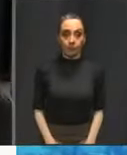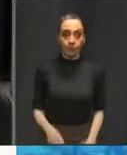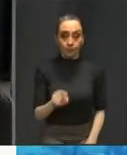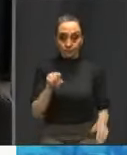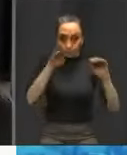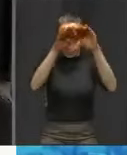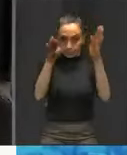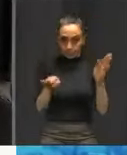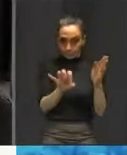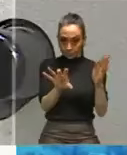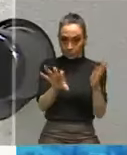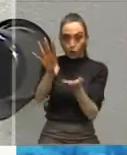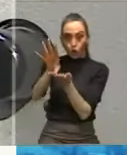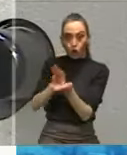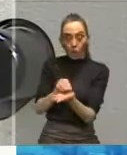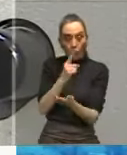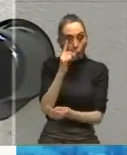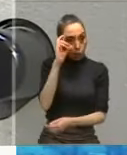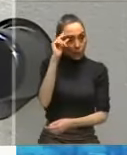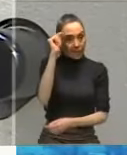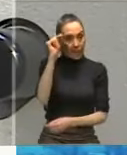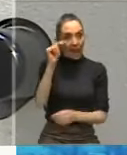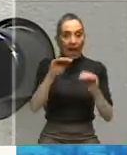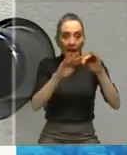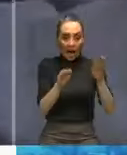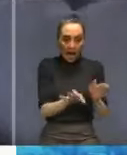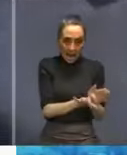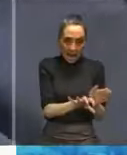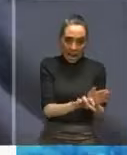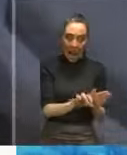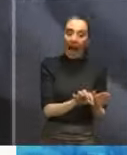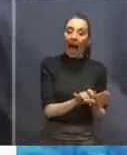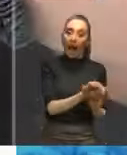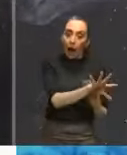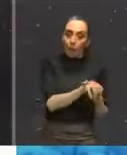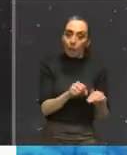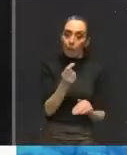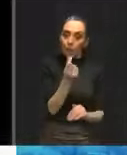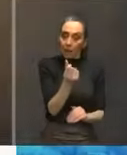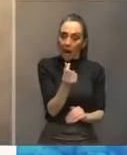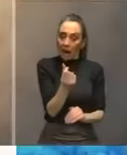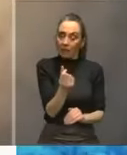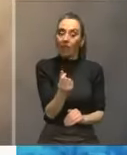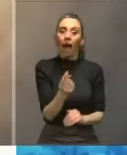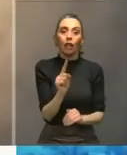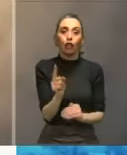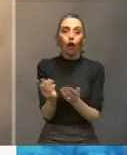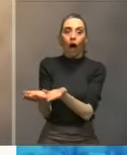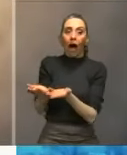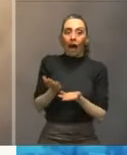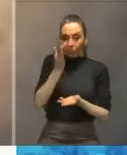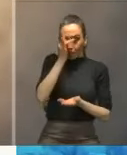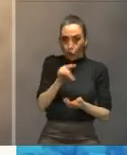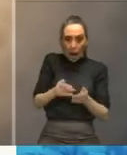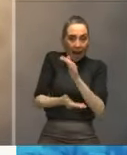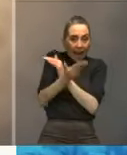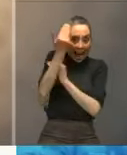máquina como esta inspiró a uno de los creadores de los cajeros automáticos, sacar dinero sin tener que ser atendido por una